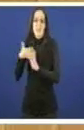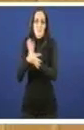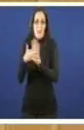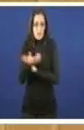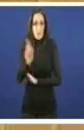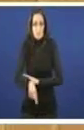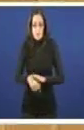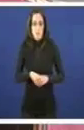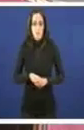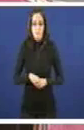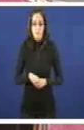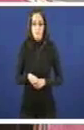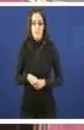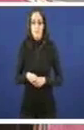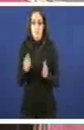expliquello